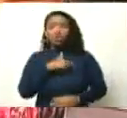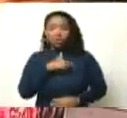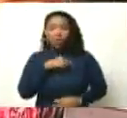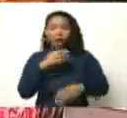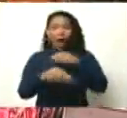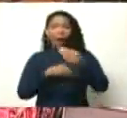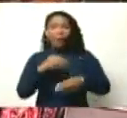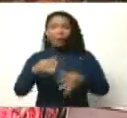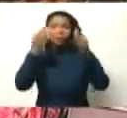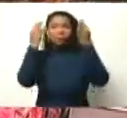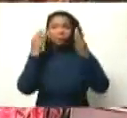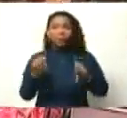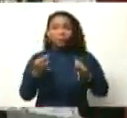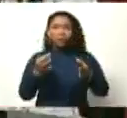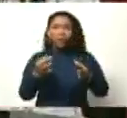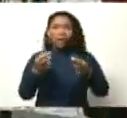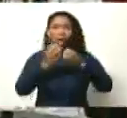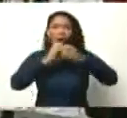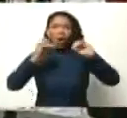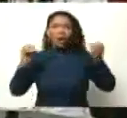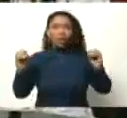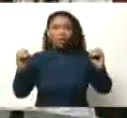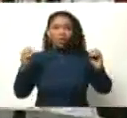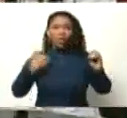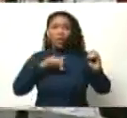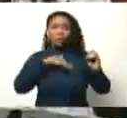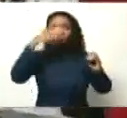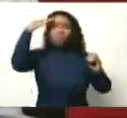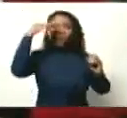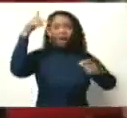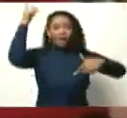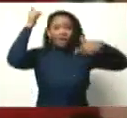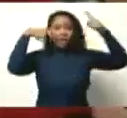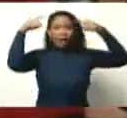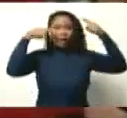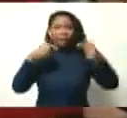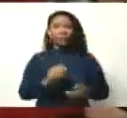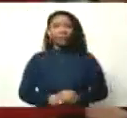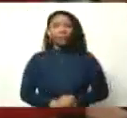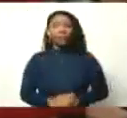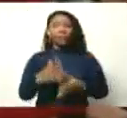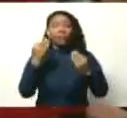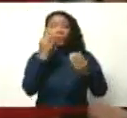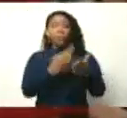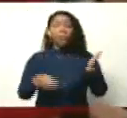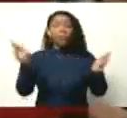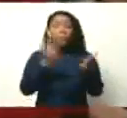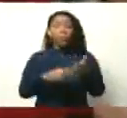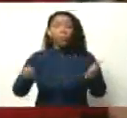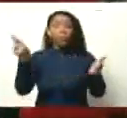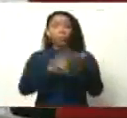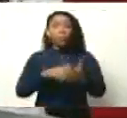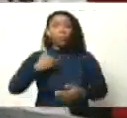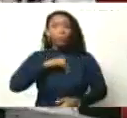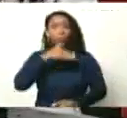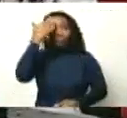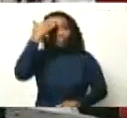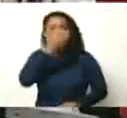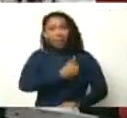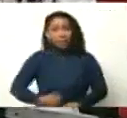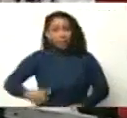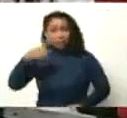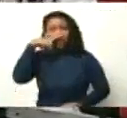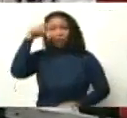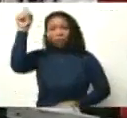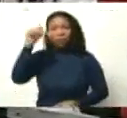hagamos buena la frase de nuestro comandante Hugo Chávez, que tanto ha repetido también nuestro presidente Nicolás